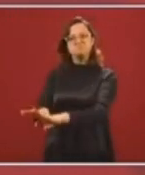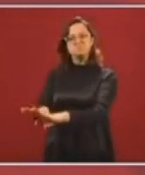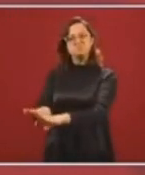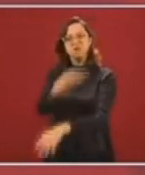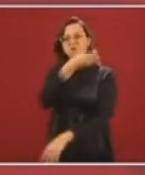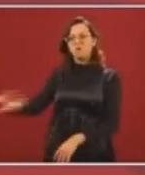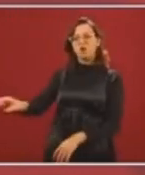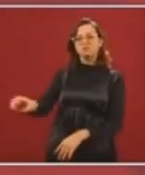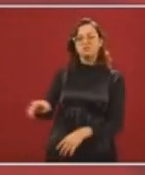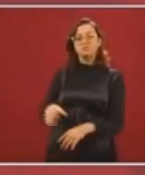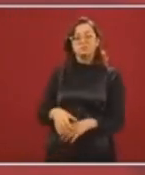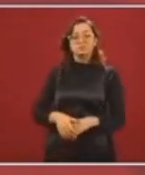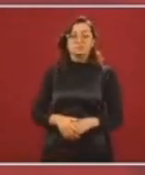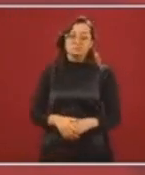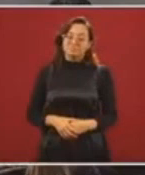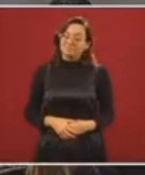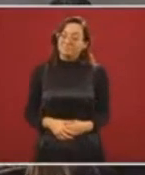Yo respeto pues la decisión